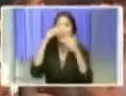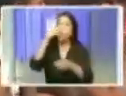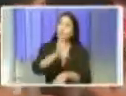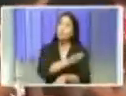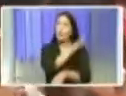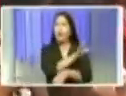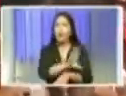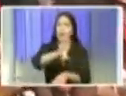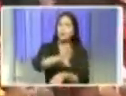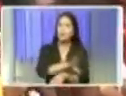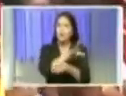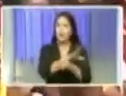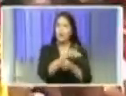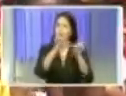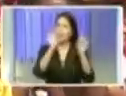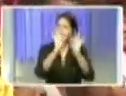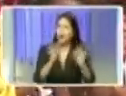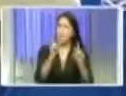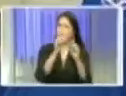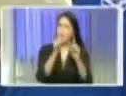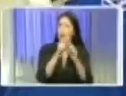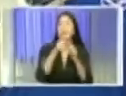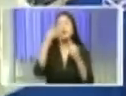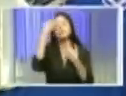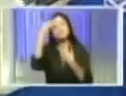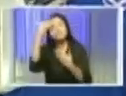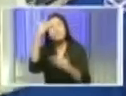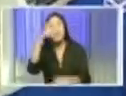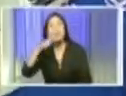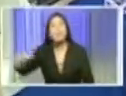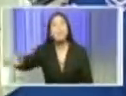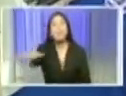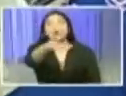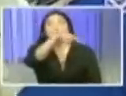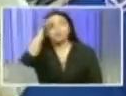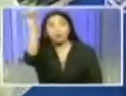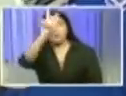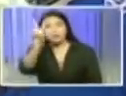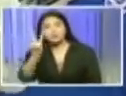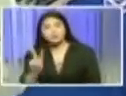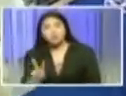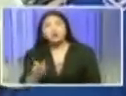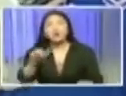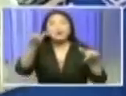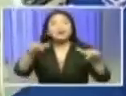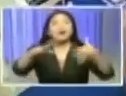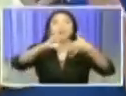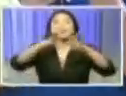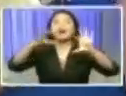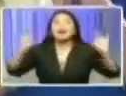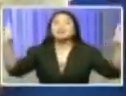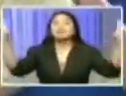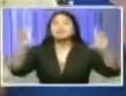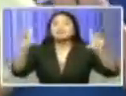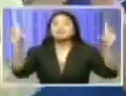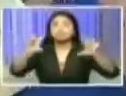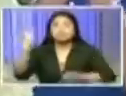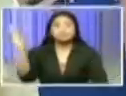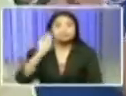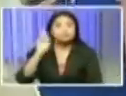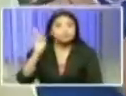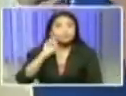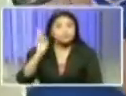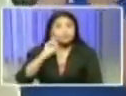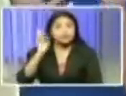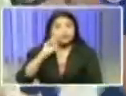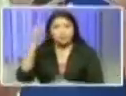canciones y sus consignas, saludar a todo el pueblo de Venezuela, que estamos en cadena nacional de radio y televisión.